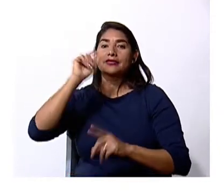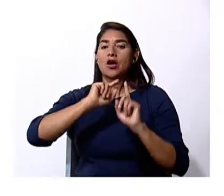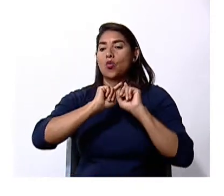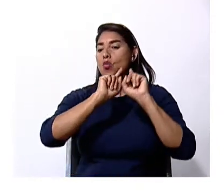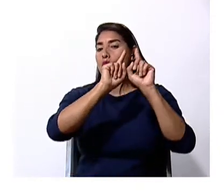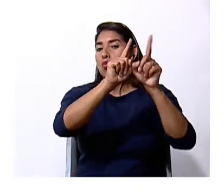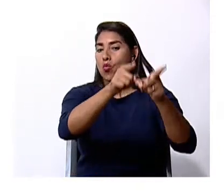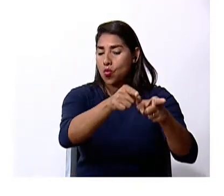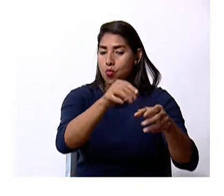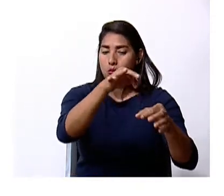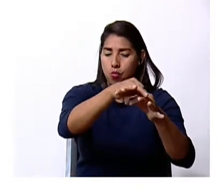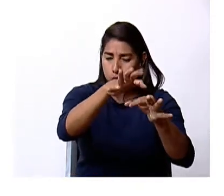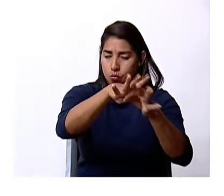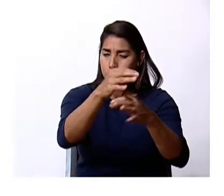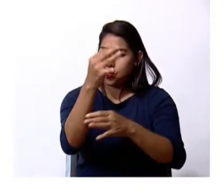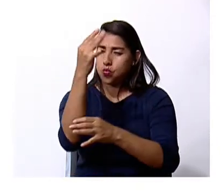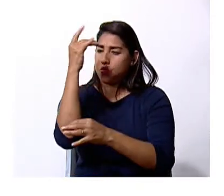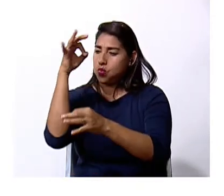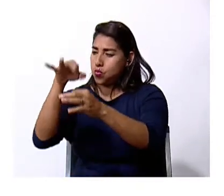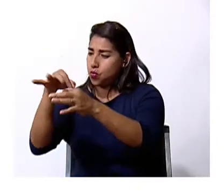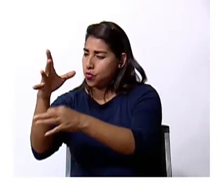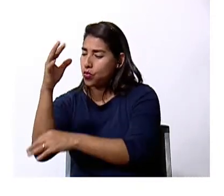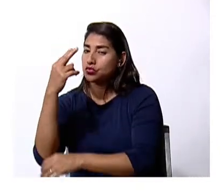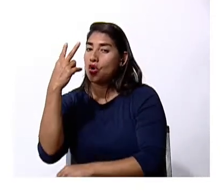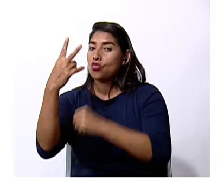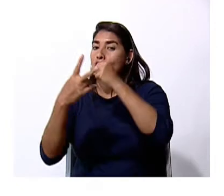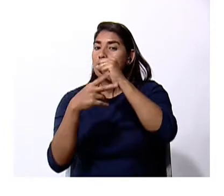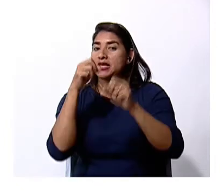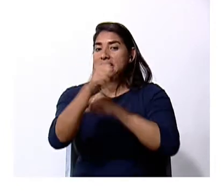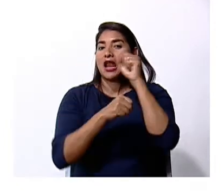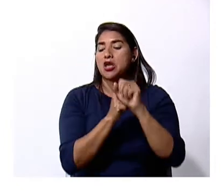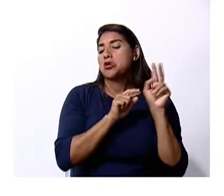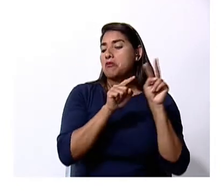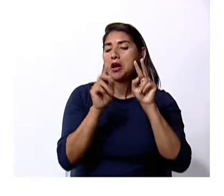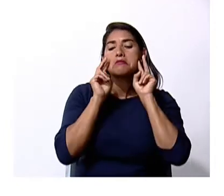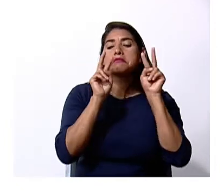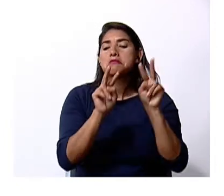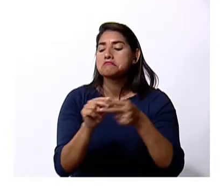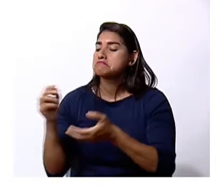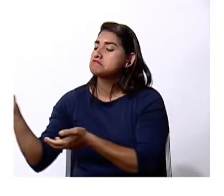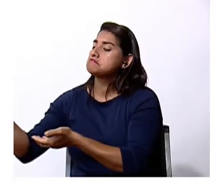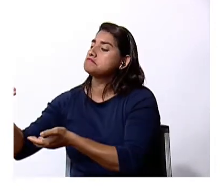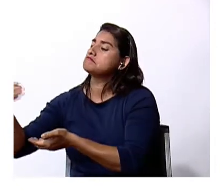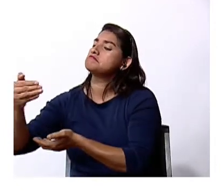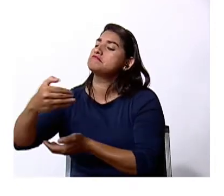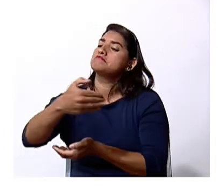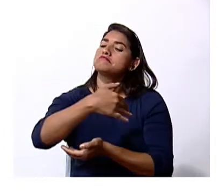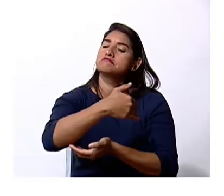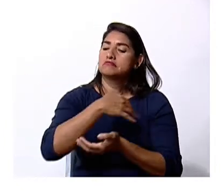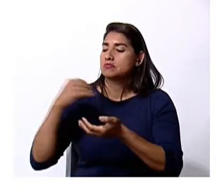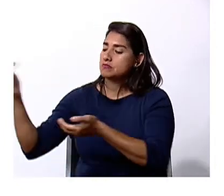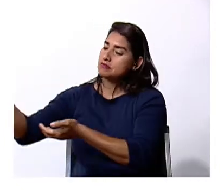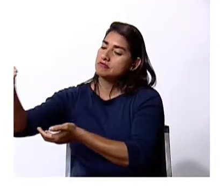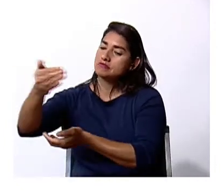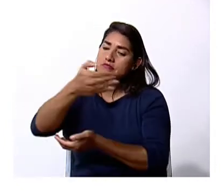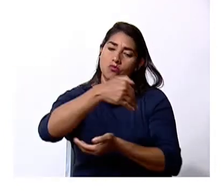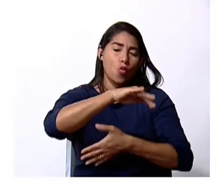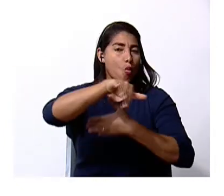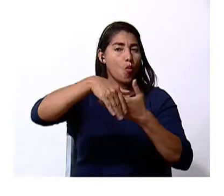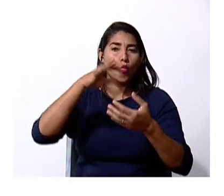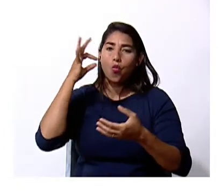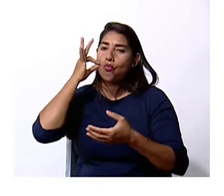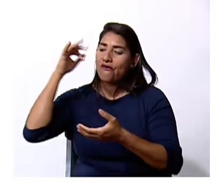los cacaotales solamente 2 veces al año a recoger la producción.